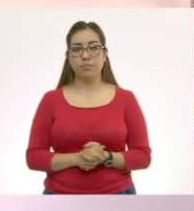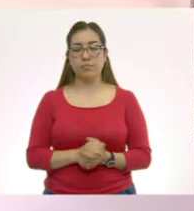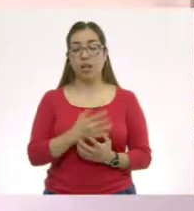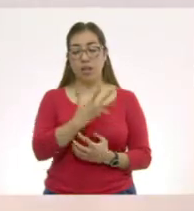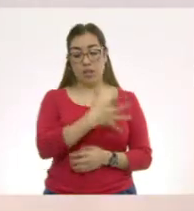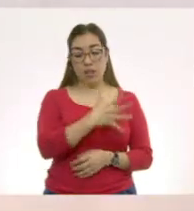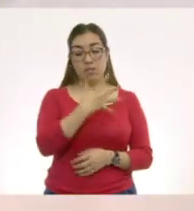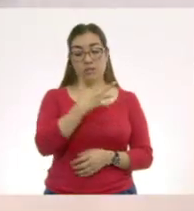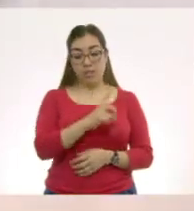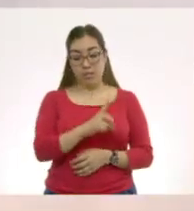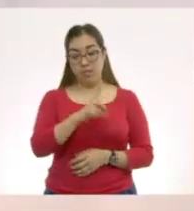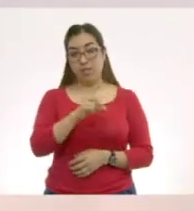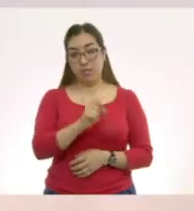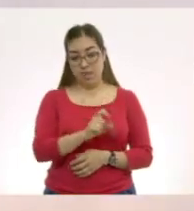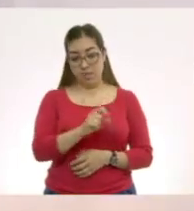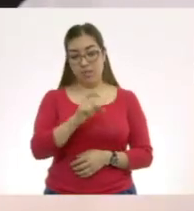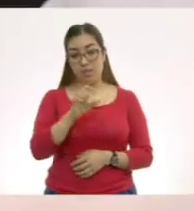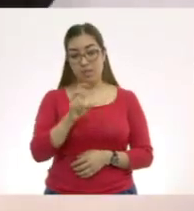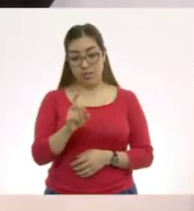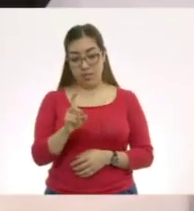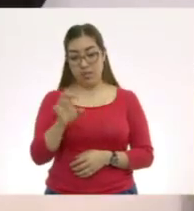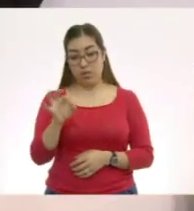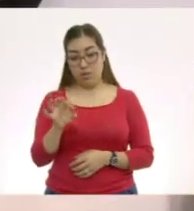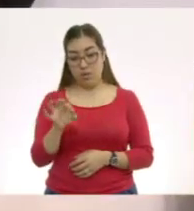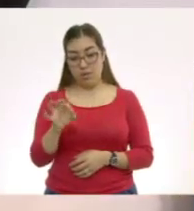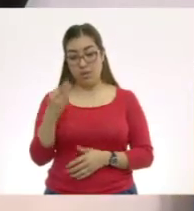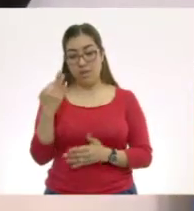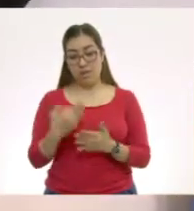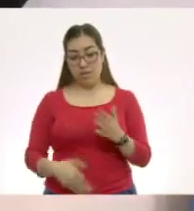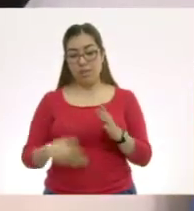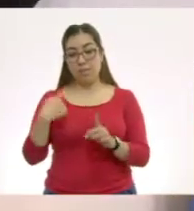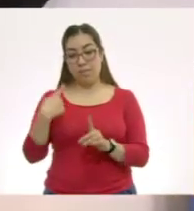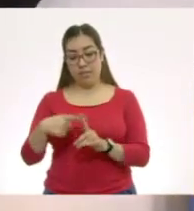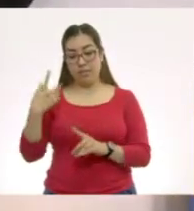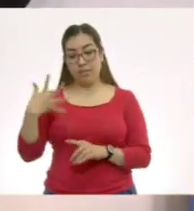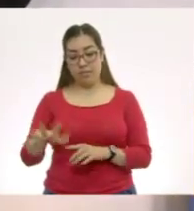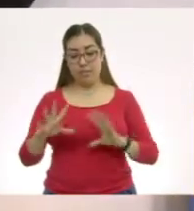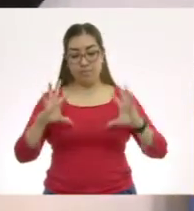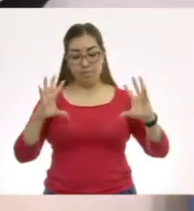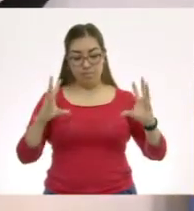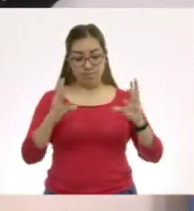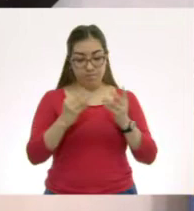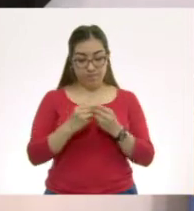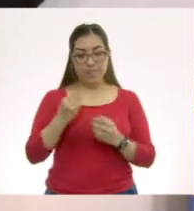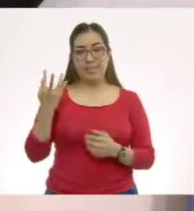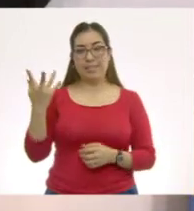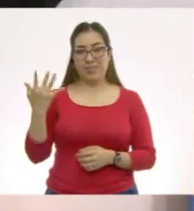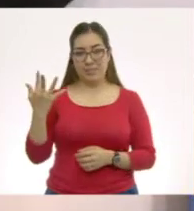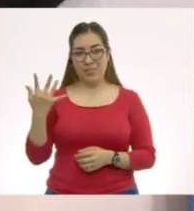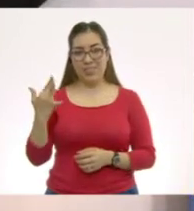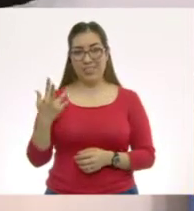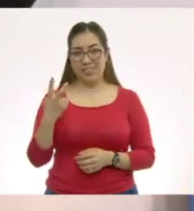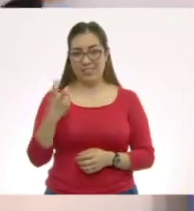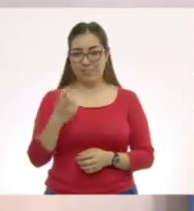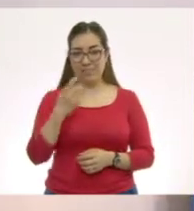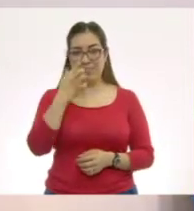10, 20, 30, 40. 40. Y nos falta uno. Más 10. Más 10. Ahora,